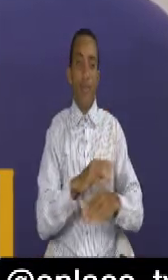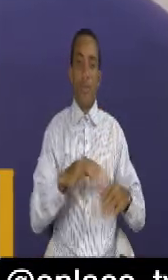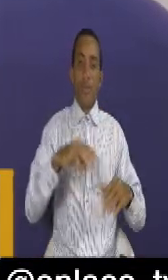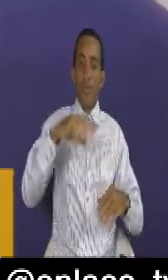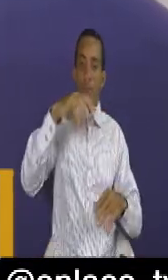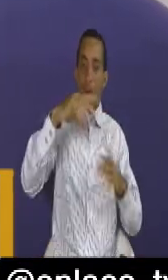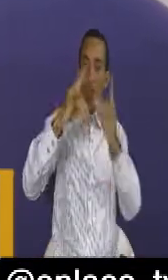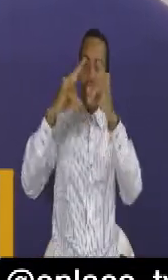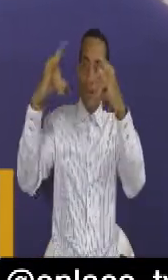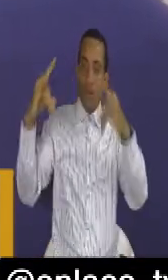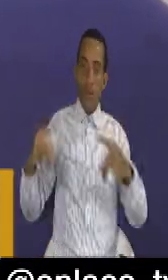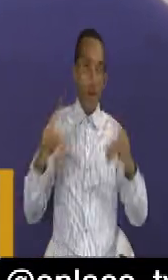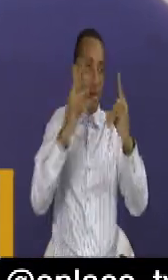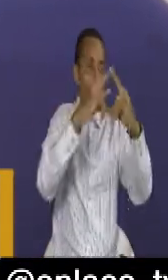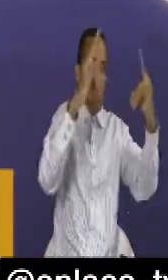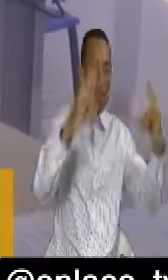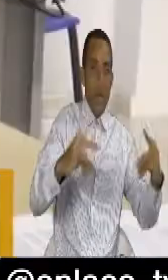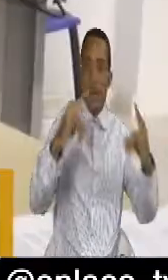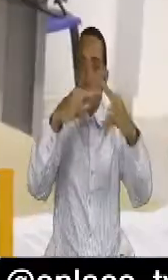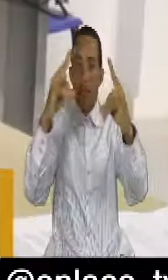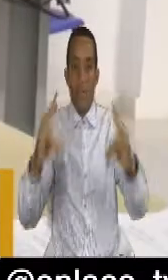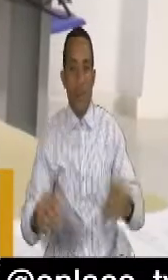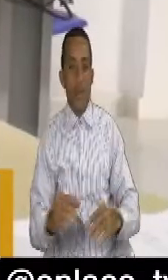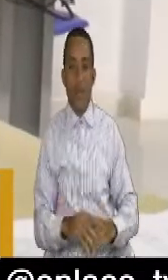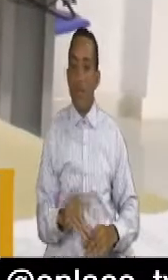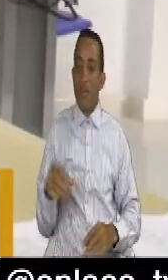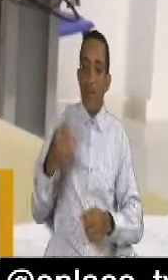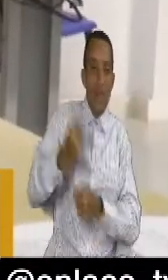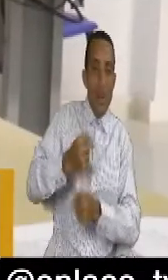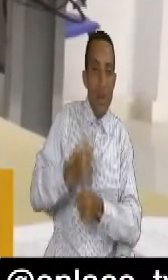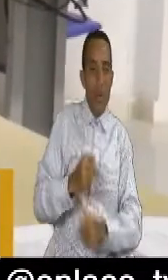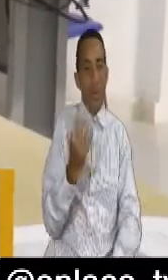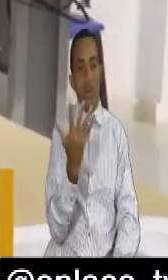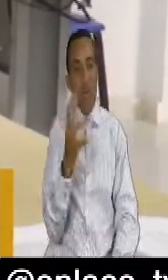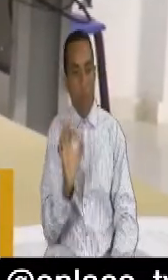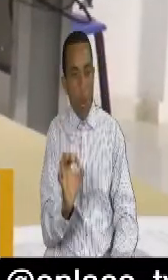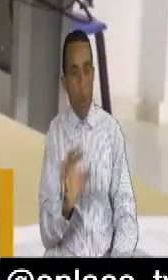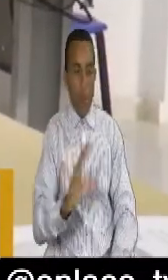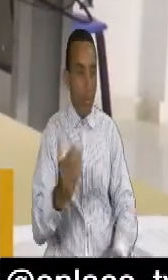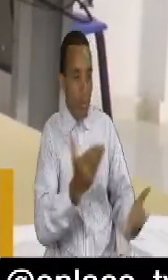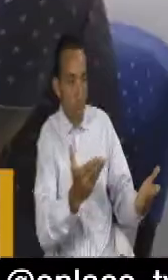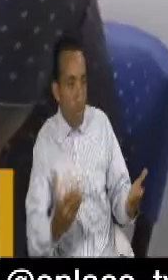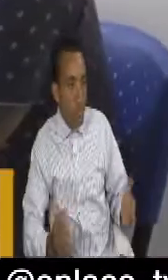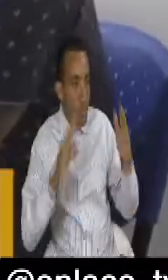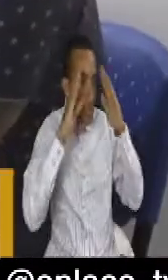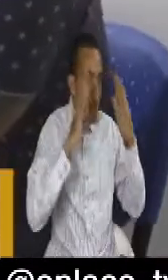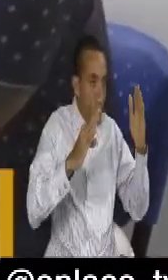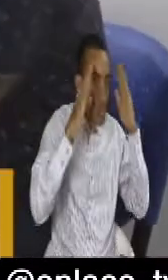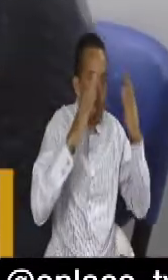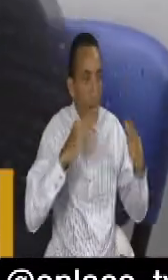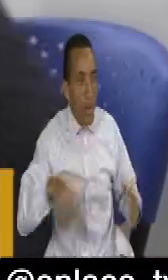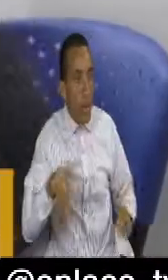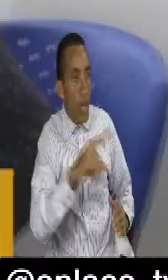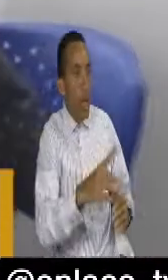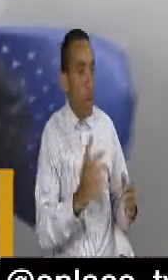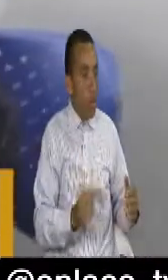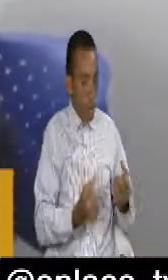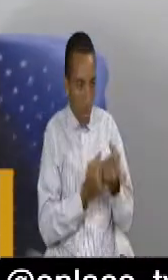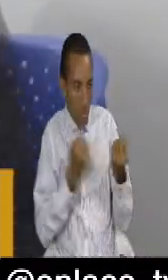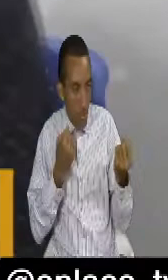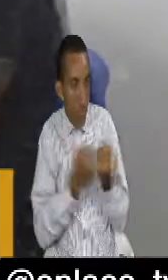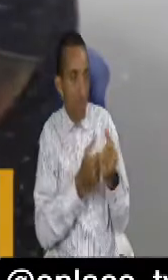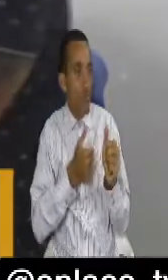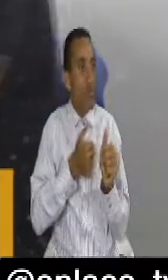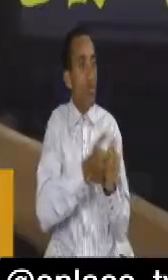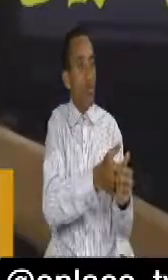50 funcionarios dispuestos a recibir denuncias, quejas, para que los usuarios del Servicio de Salud sientan que de alguna forma lo estamos respaldando y vamos